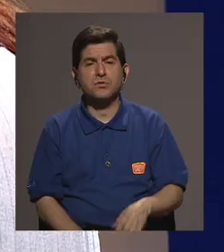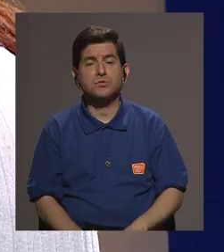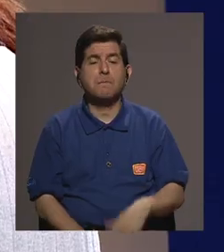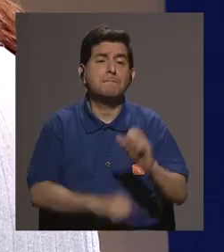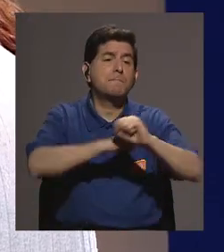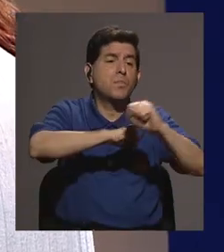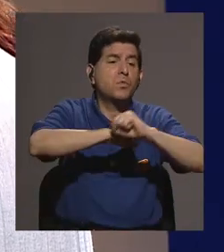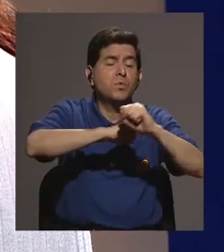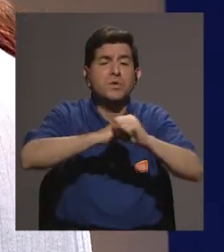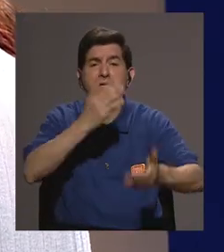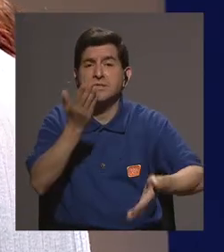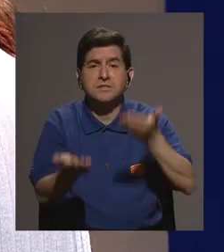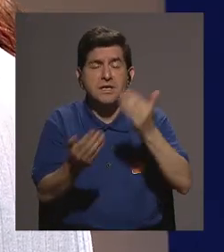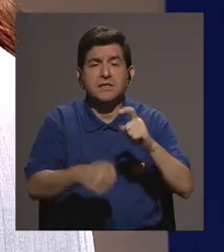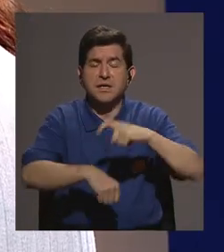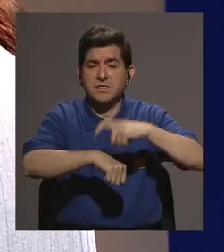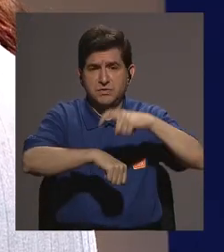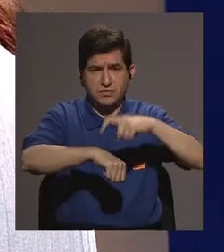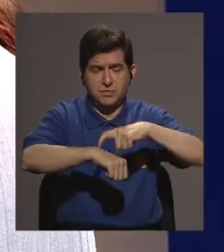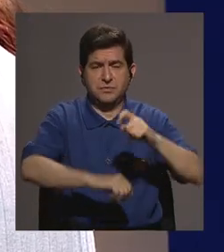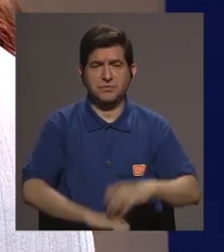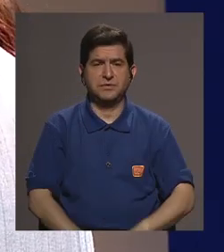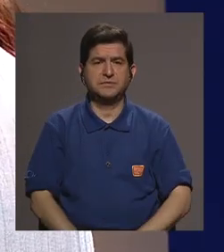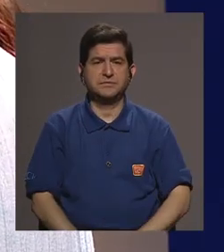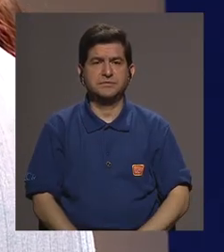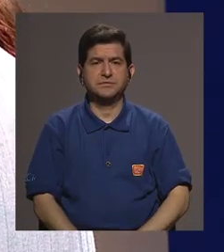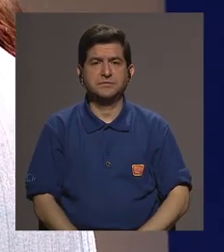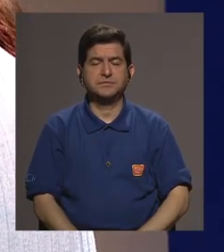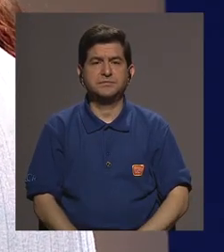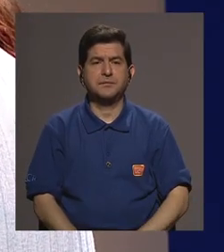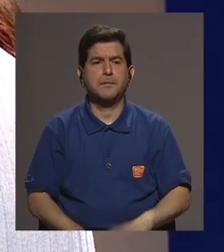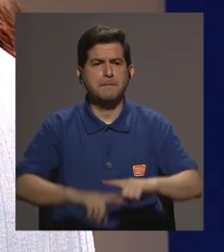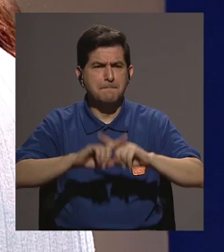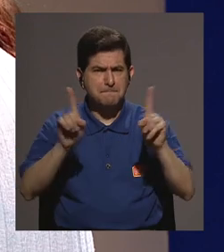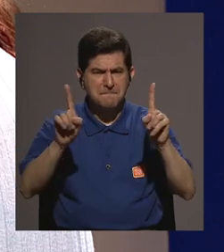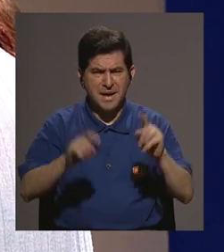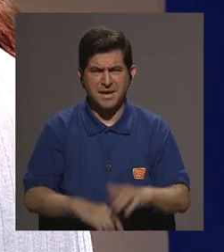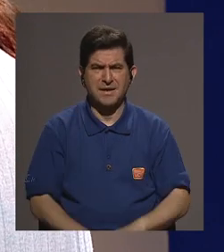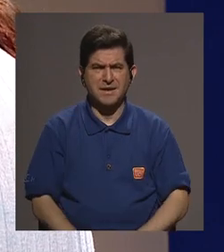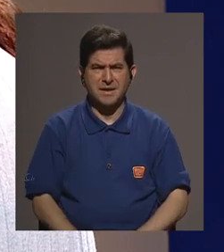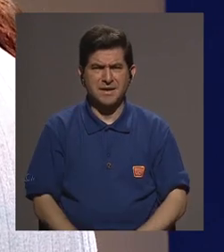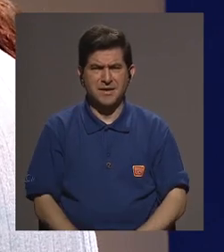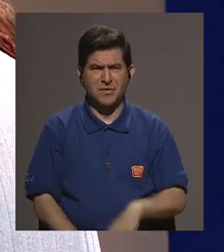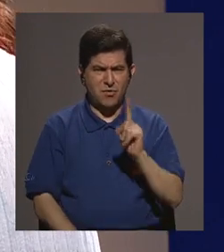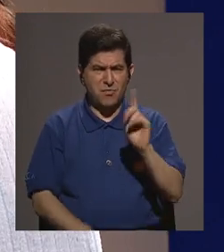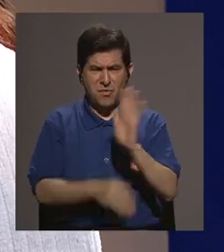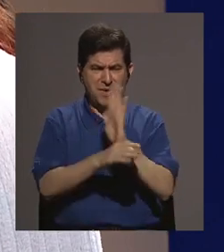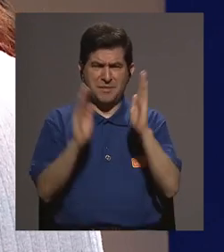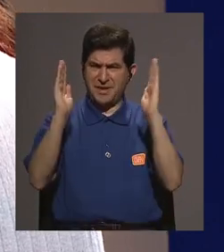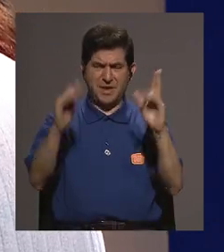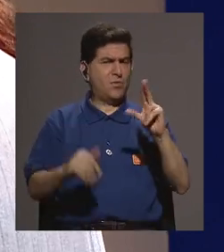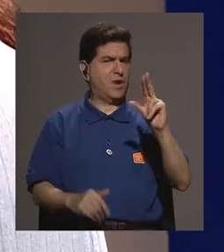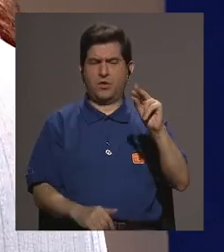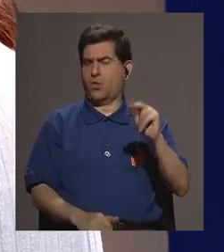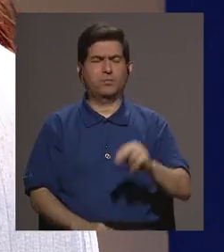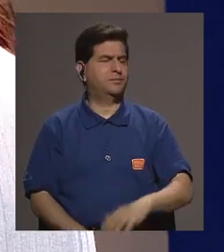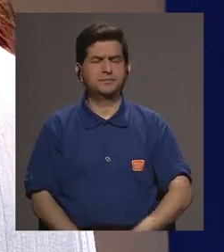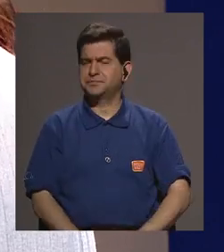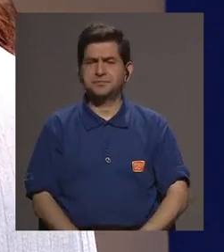algunos comerciales digamos en algún momento hice pero nada como un largometraje